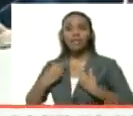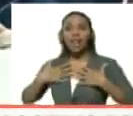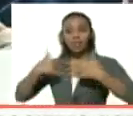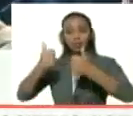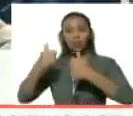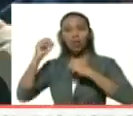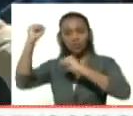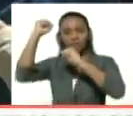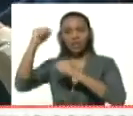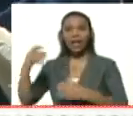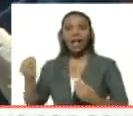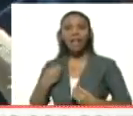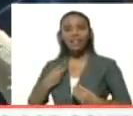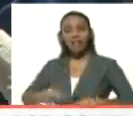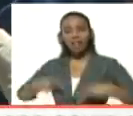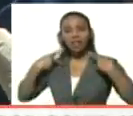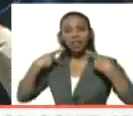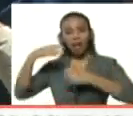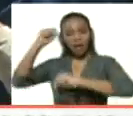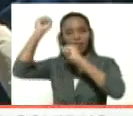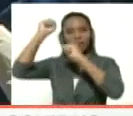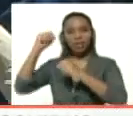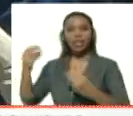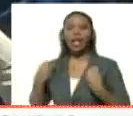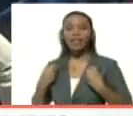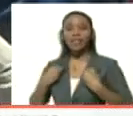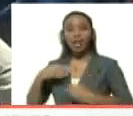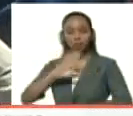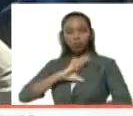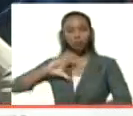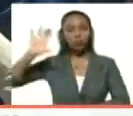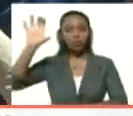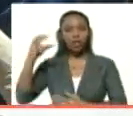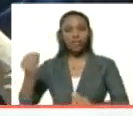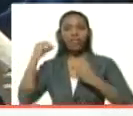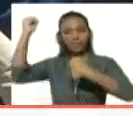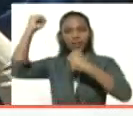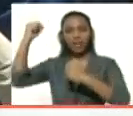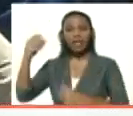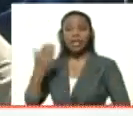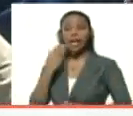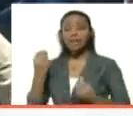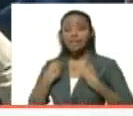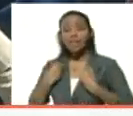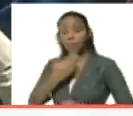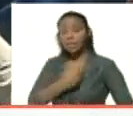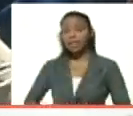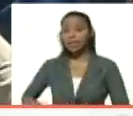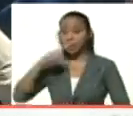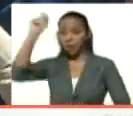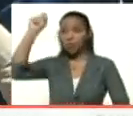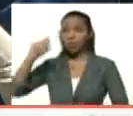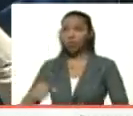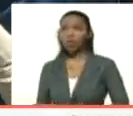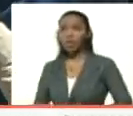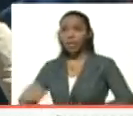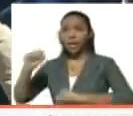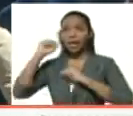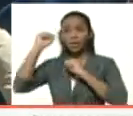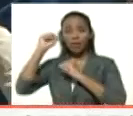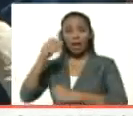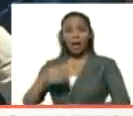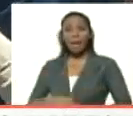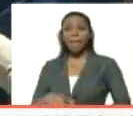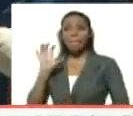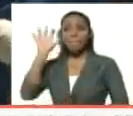¡Que viva! ¡Que viva la vida! ¡Que viva! ¡Que viva la soberanía! ¡Que viva! ¡Que viva el presidente Nicolás Maduro! ¡Que viva! ¡Que viva la patria!